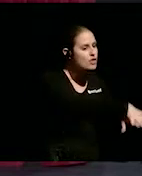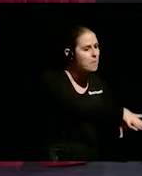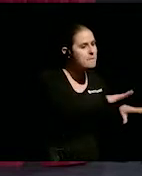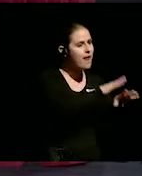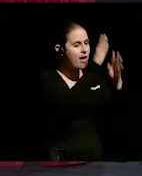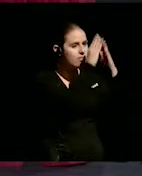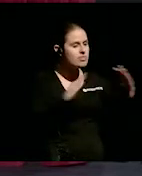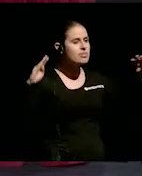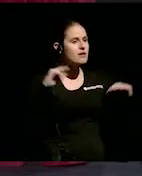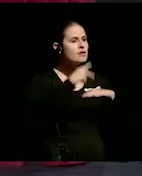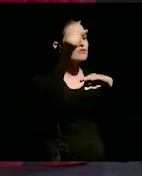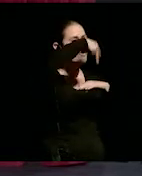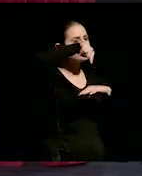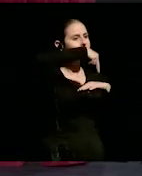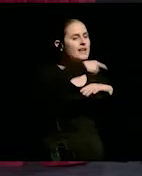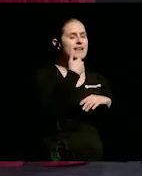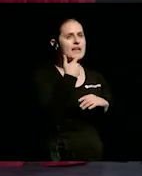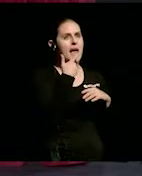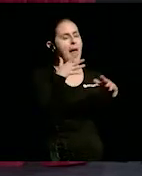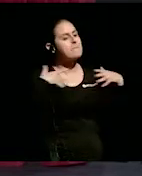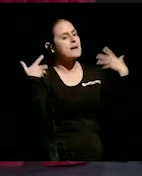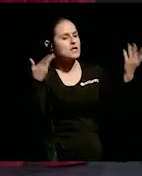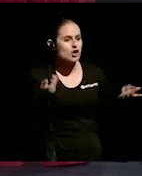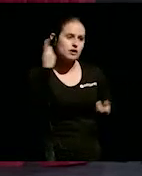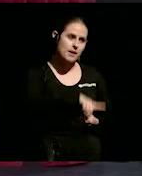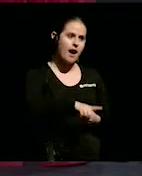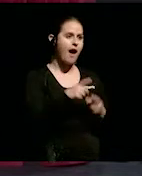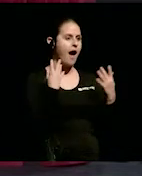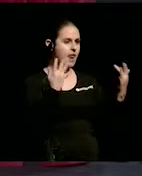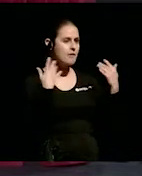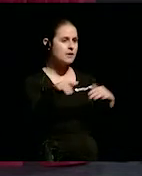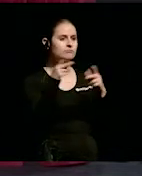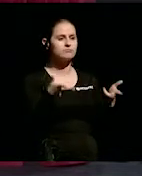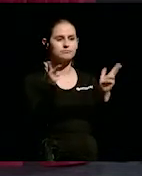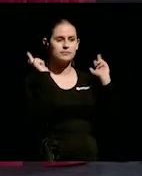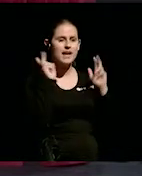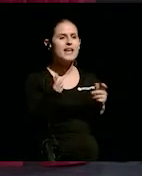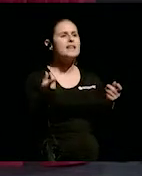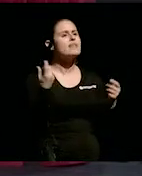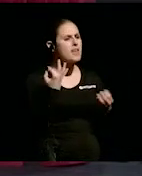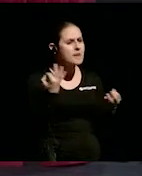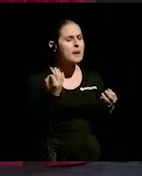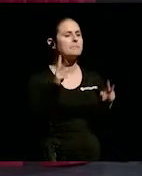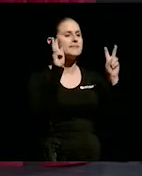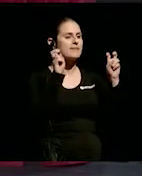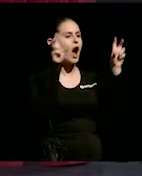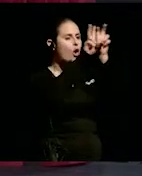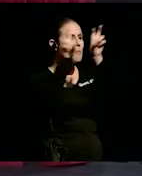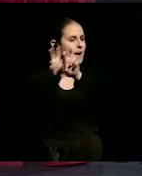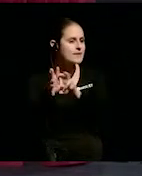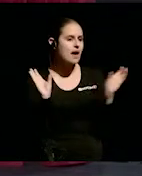circo y de la expresión al aire libre incluye a las compañías circenses con nuevas